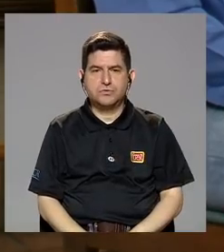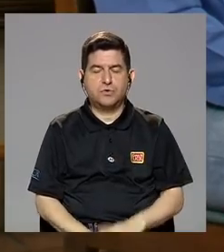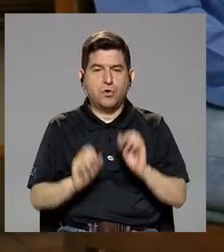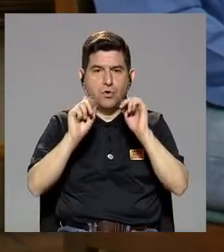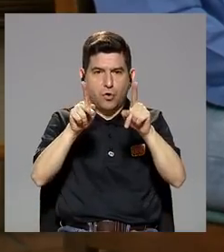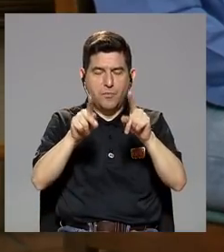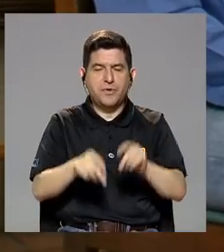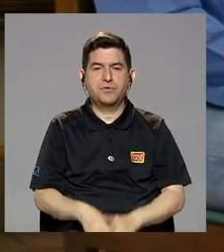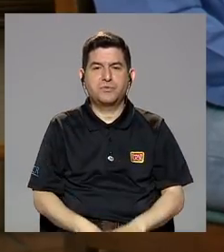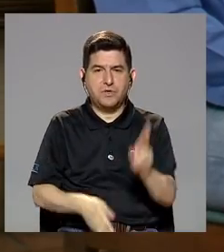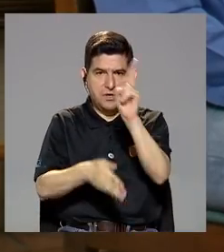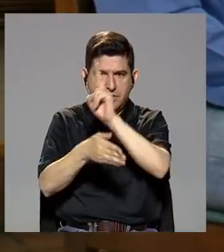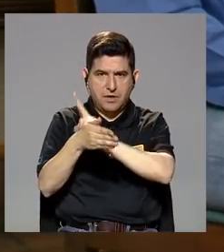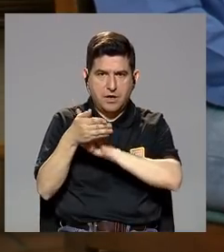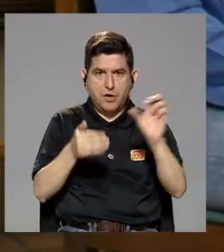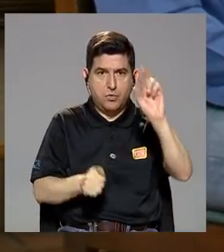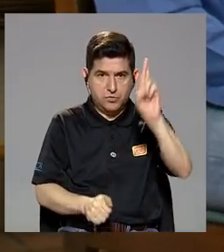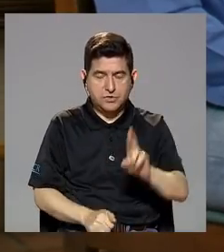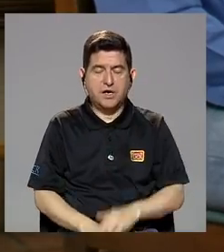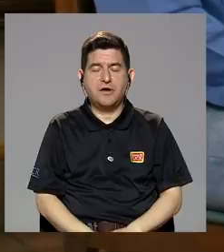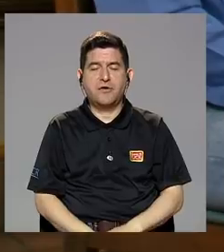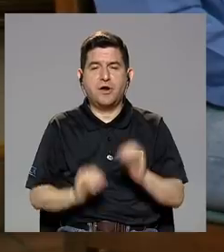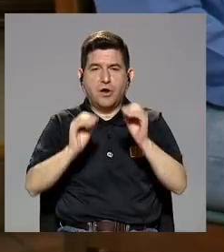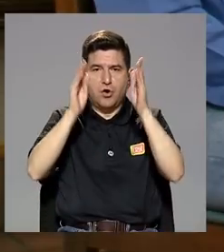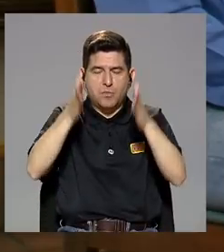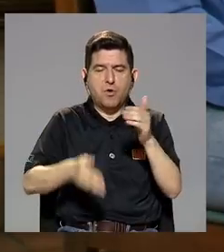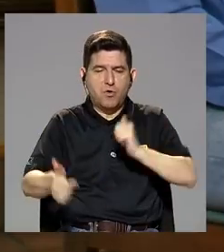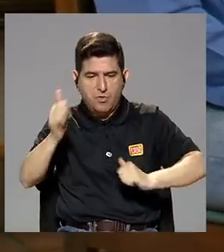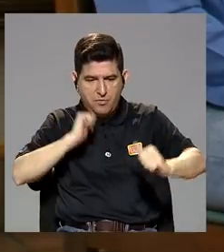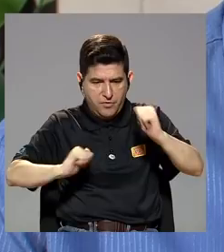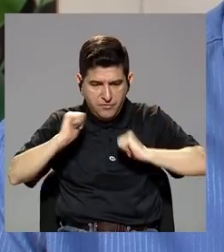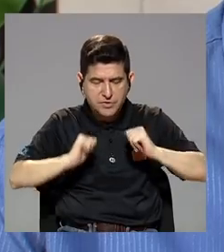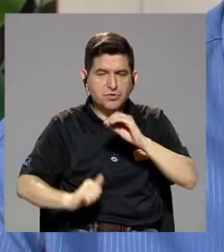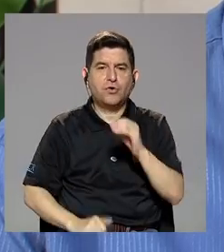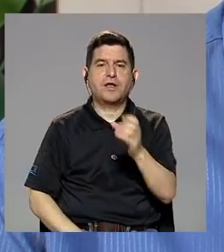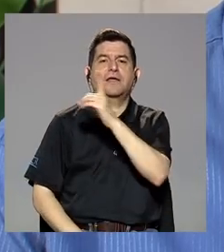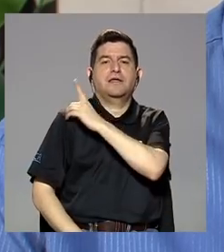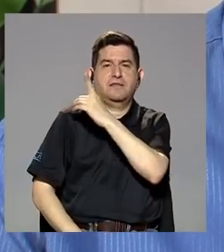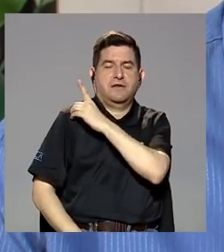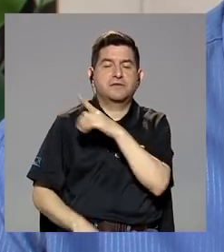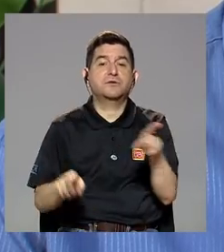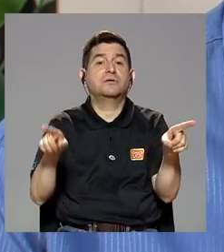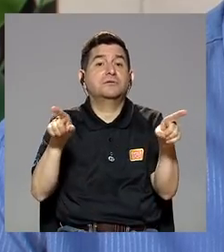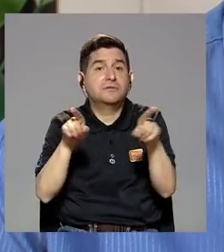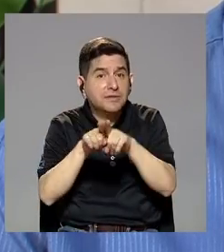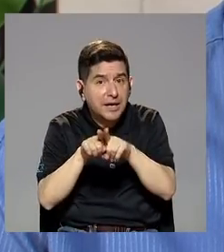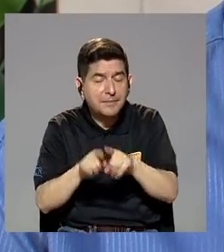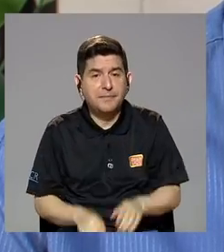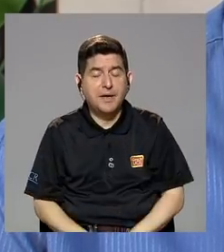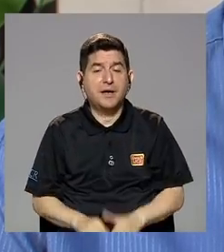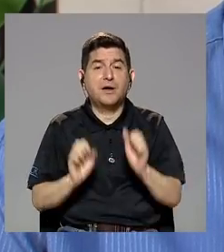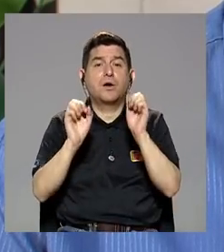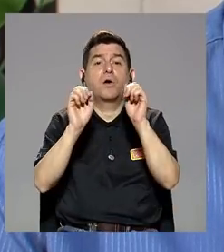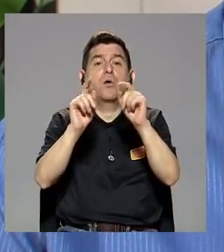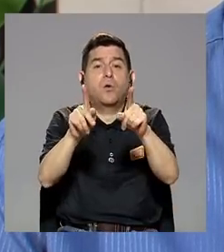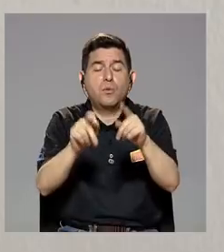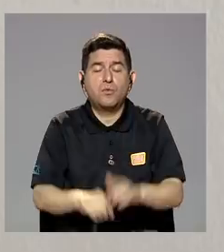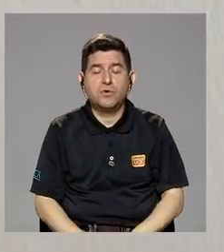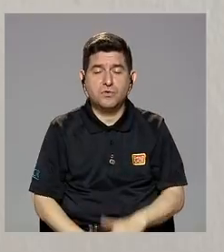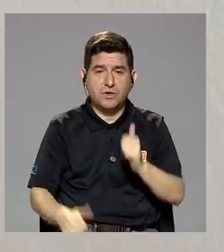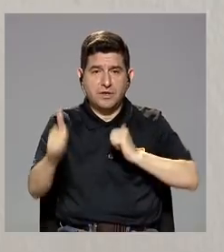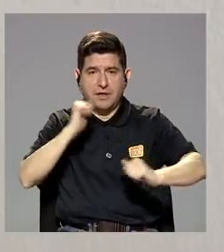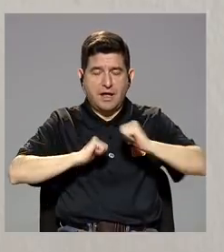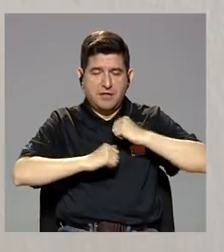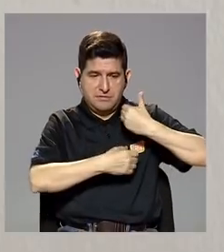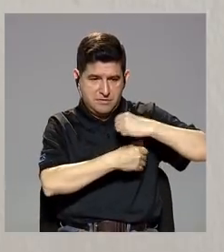puertas de la universidad costa ricas como profesor de actuación y profesor de dirección sino que además me abrió las puertas del teatro